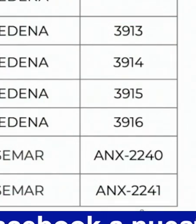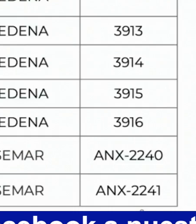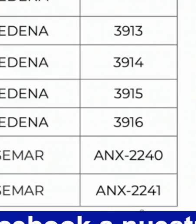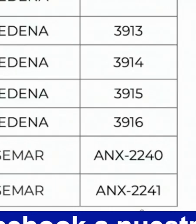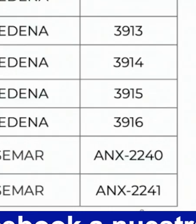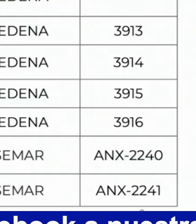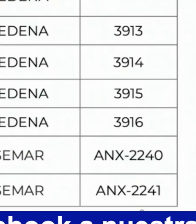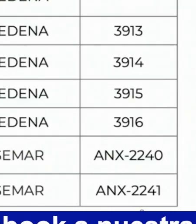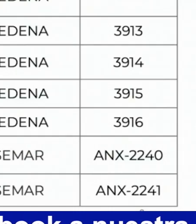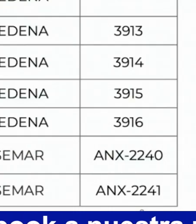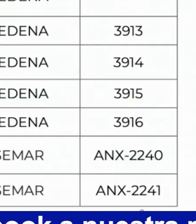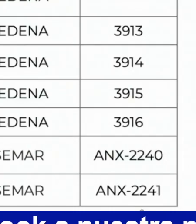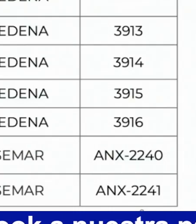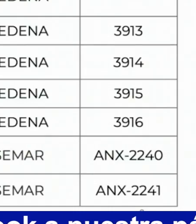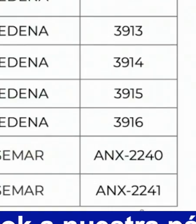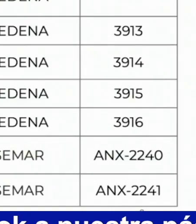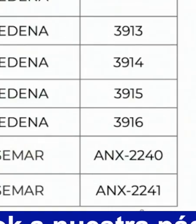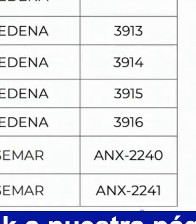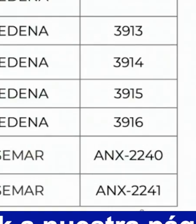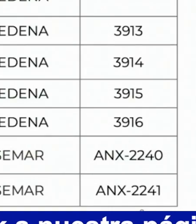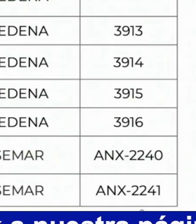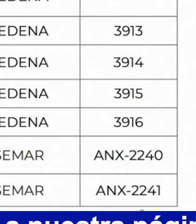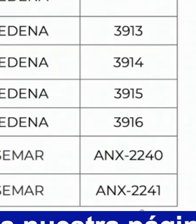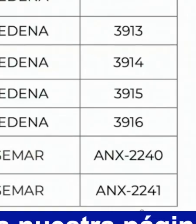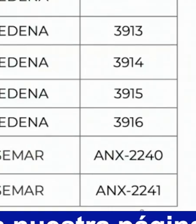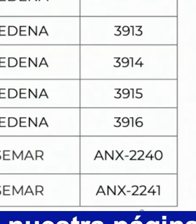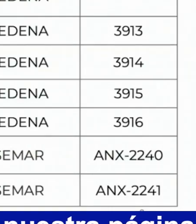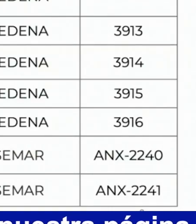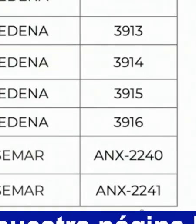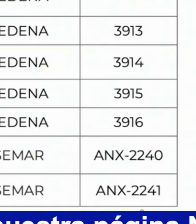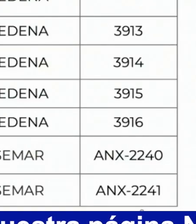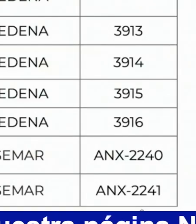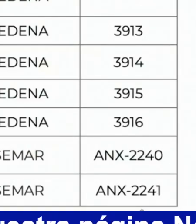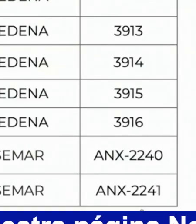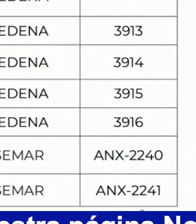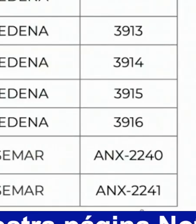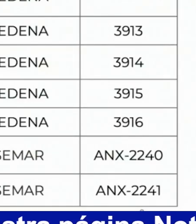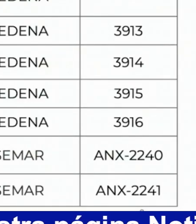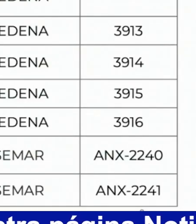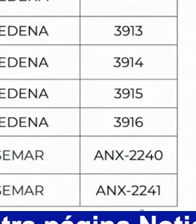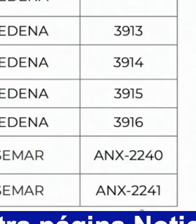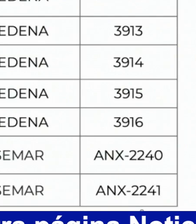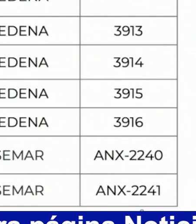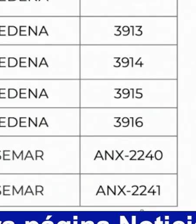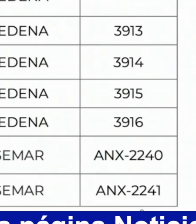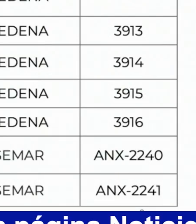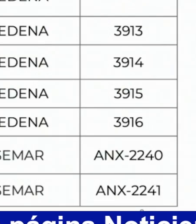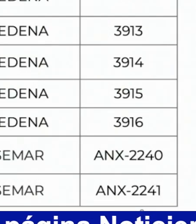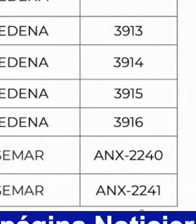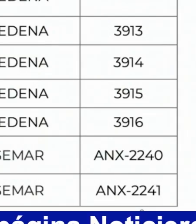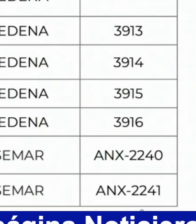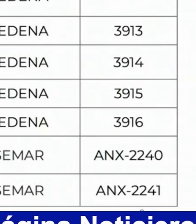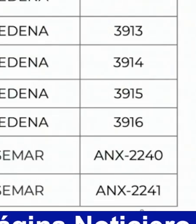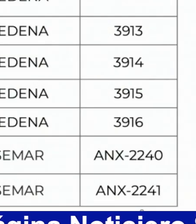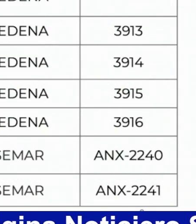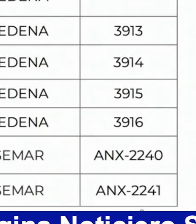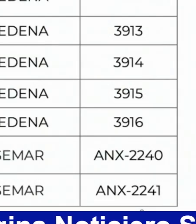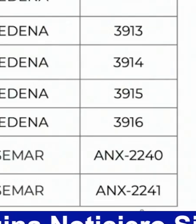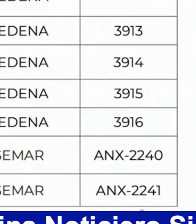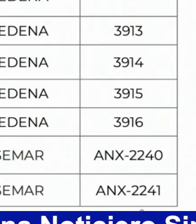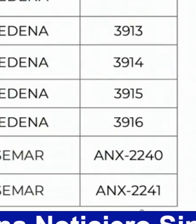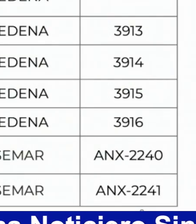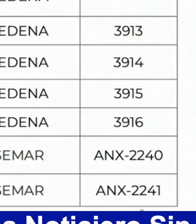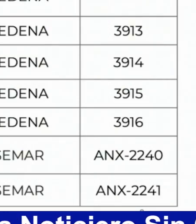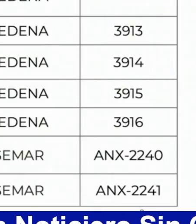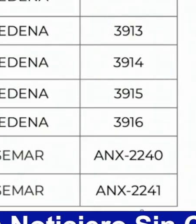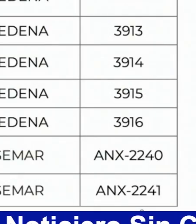México, también a nivel internacional. Y con la reactivación económica, tanto en México como en otros países, creemos que hay compradores que están volviendo